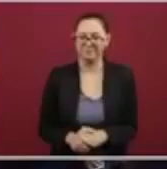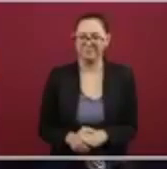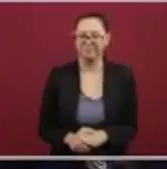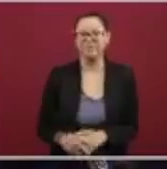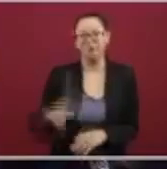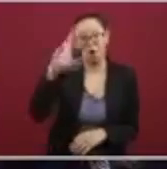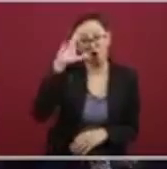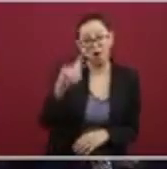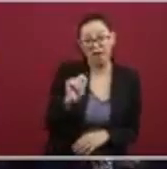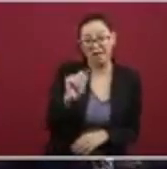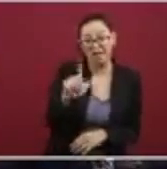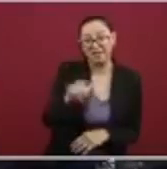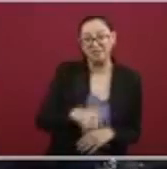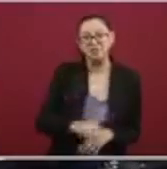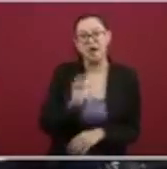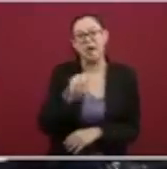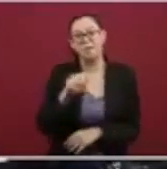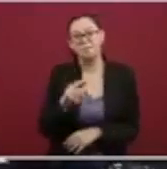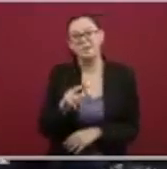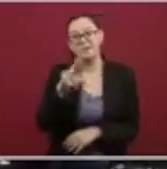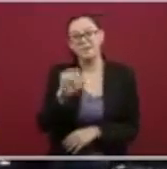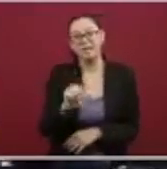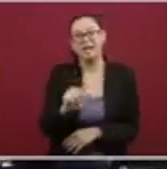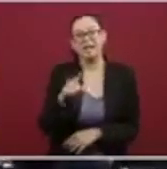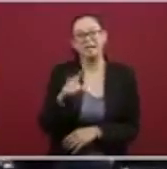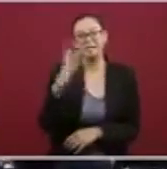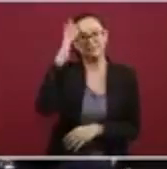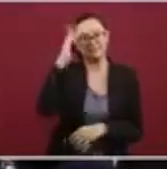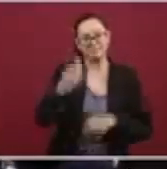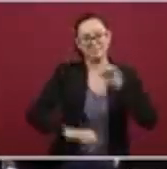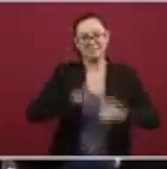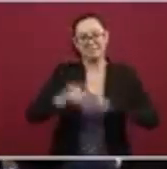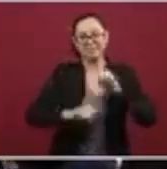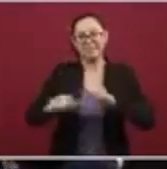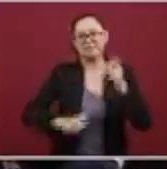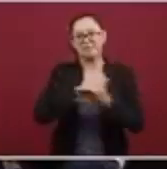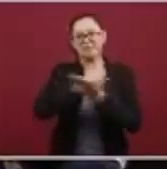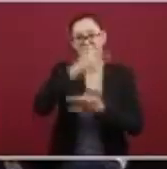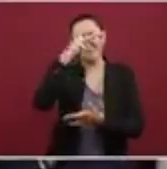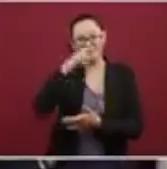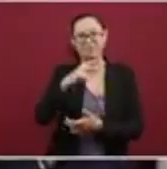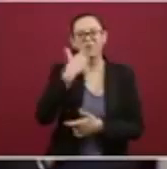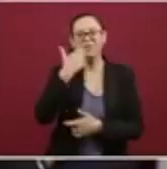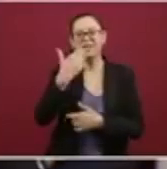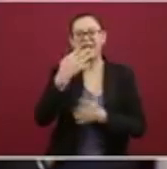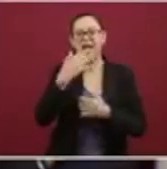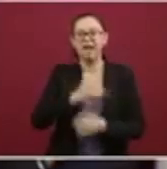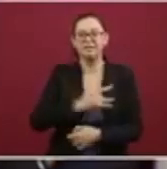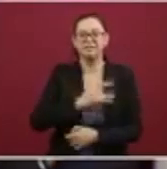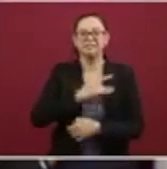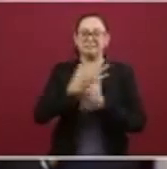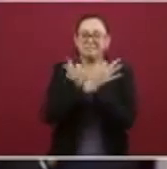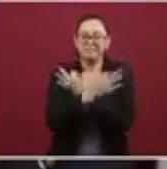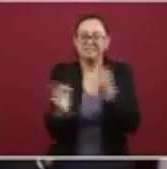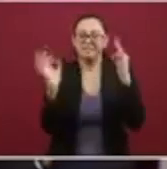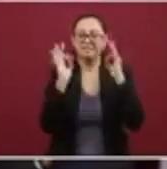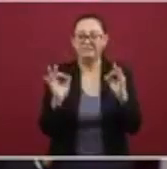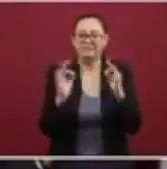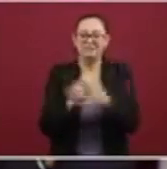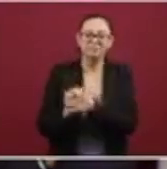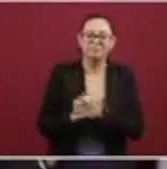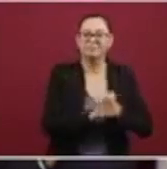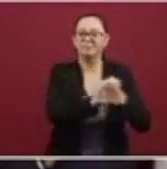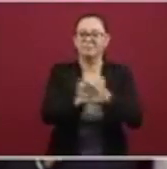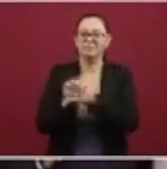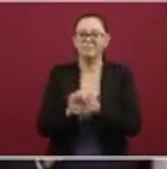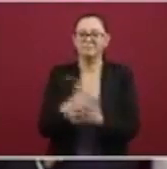Hola, ¿qué tal? Soy Arely Carreón, alcaldesa de la Bicicleta de Ciudad de México, y yo quiero mandar un mensaje muy sentido, mi solidaridad,